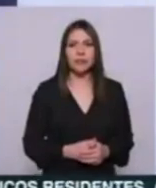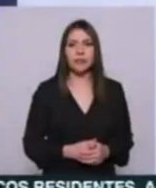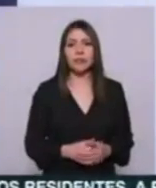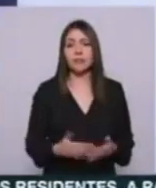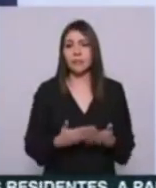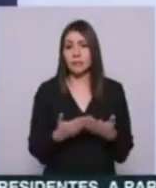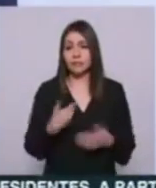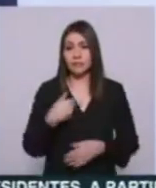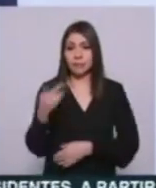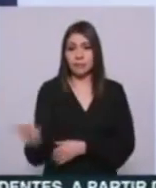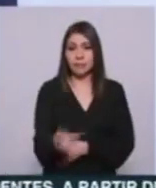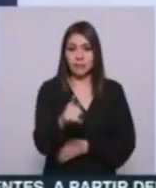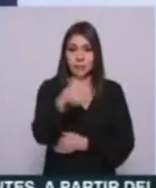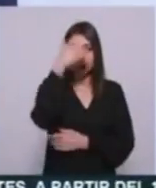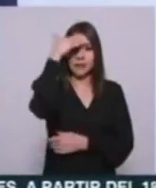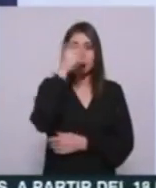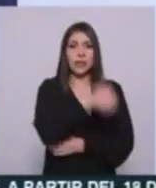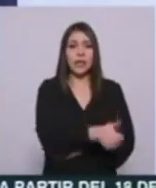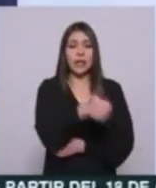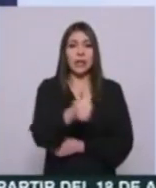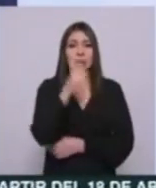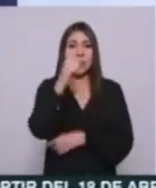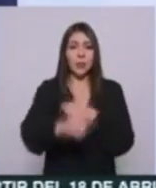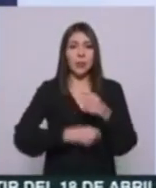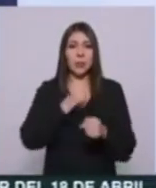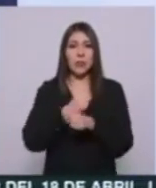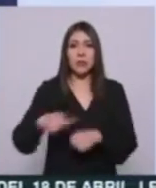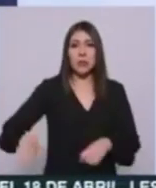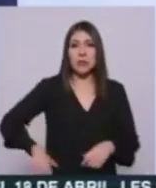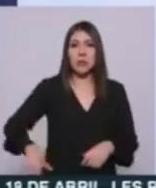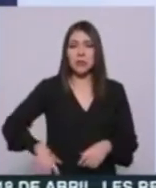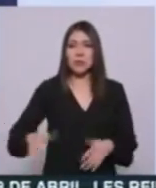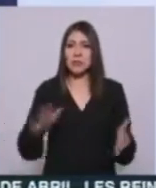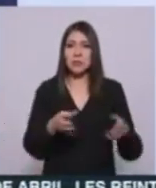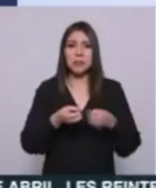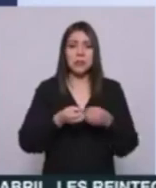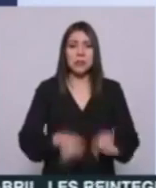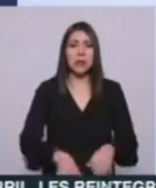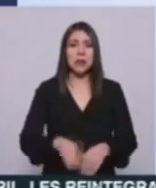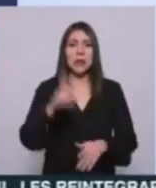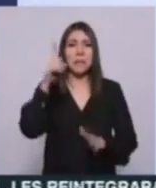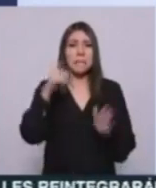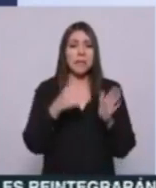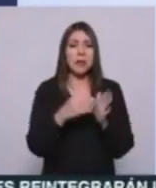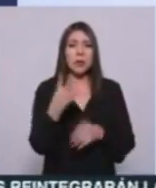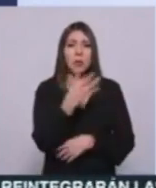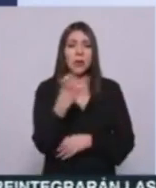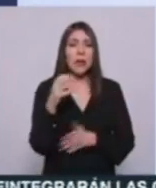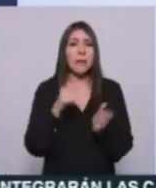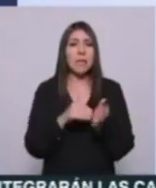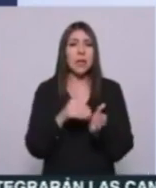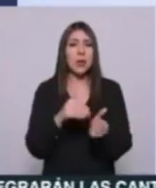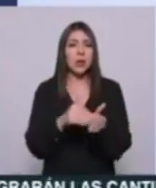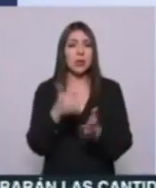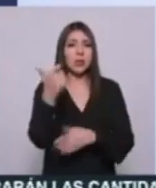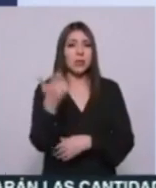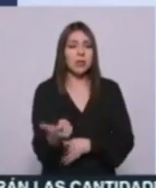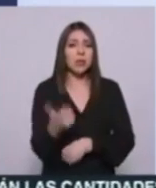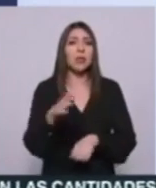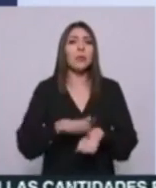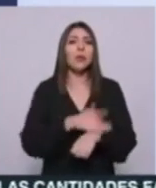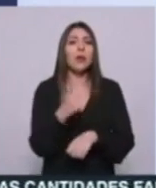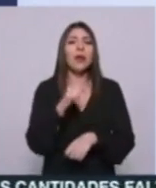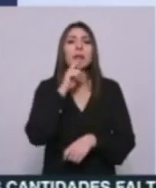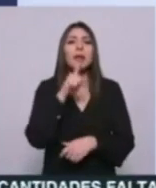Ahora le pregunto, ¿sabía usted que cada año el erario público pierde poco más de 1.400 millones de pesos anuales por la toma de casetas